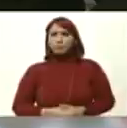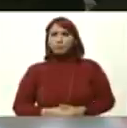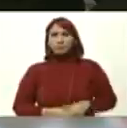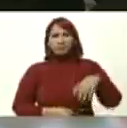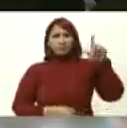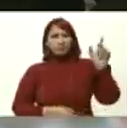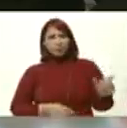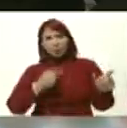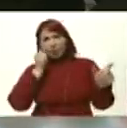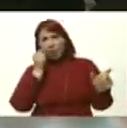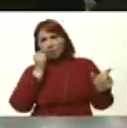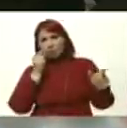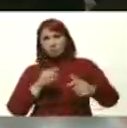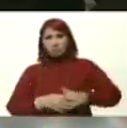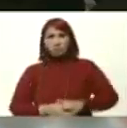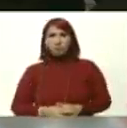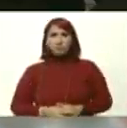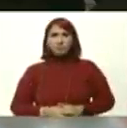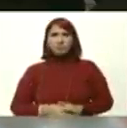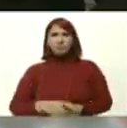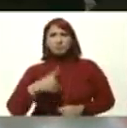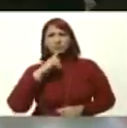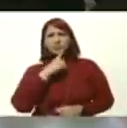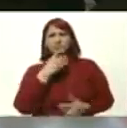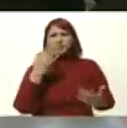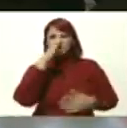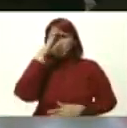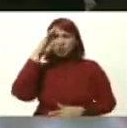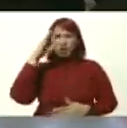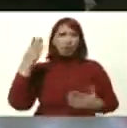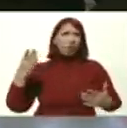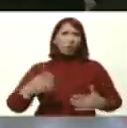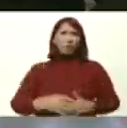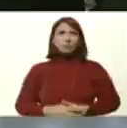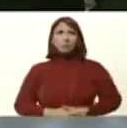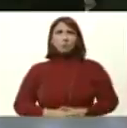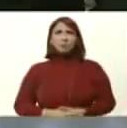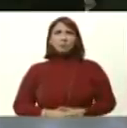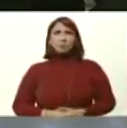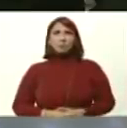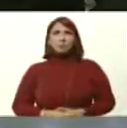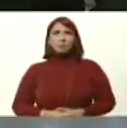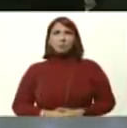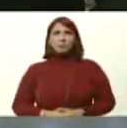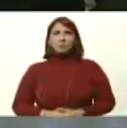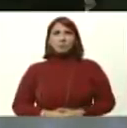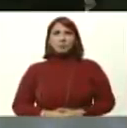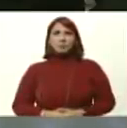señor, ¿cómo que le dice Diosdado en su programa? Toy Story.